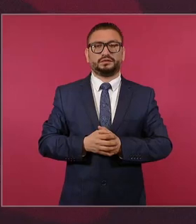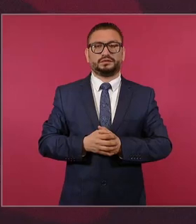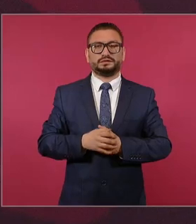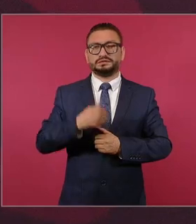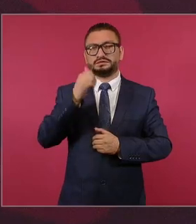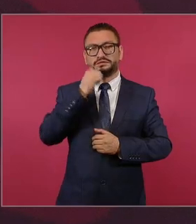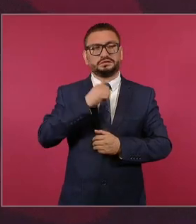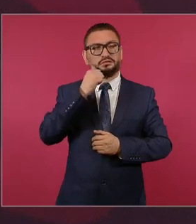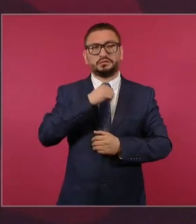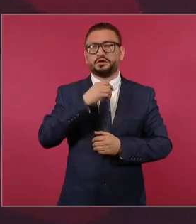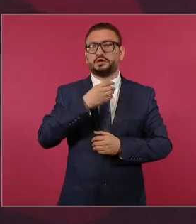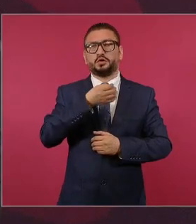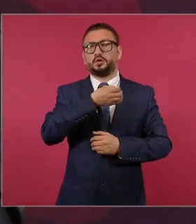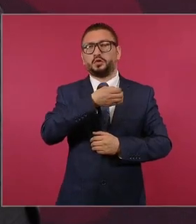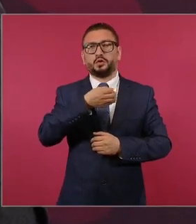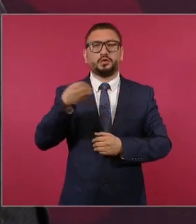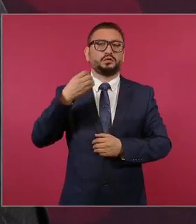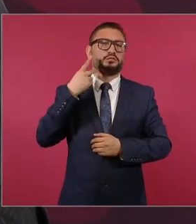Allá, con todo respeto,